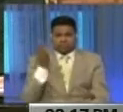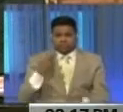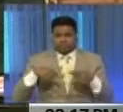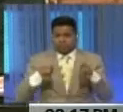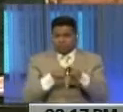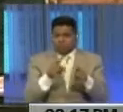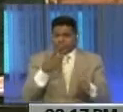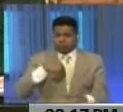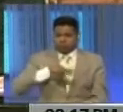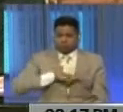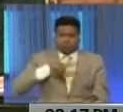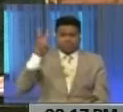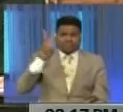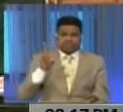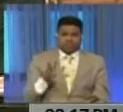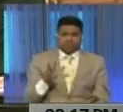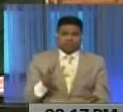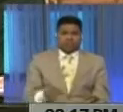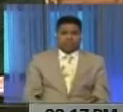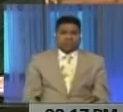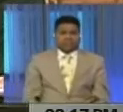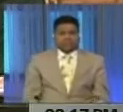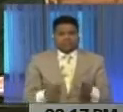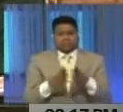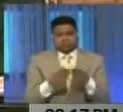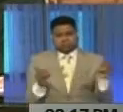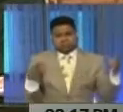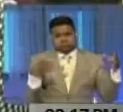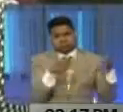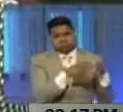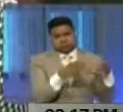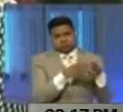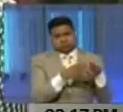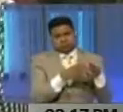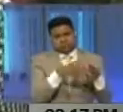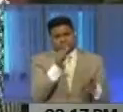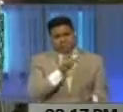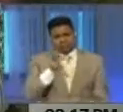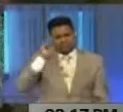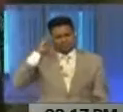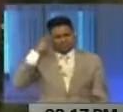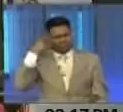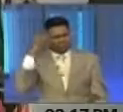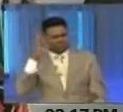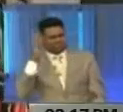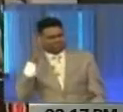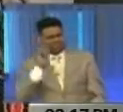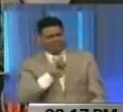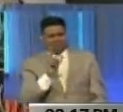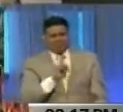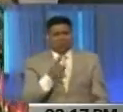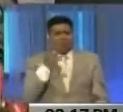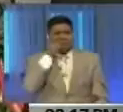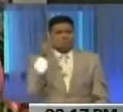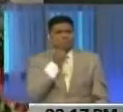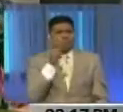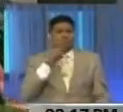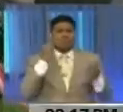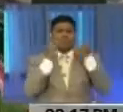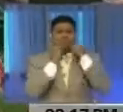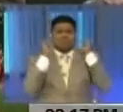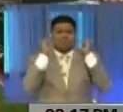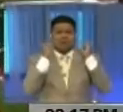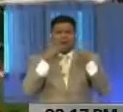ante los embates de sectores que se enloquecen y buscan por la vía de la violencia y el conflicto, la